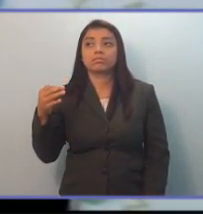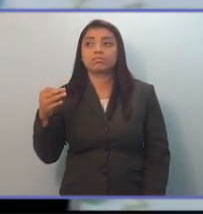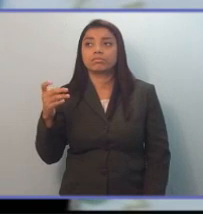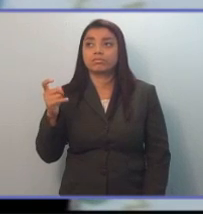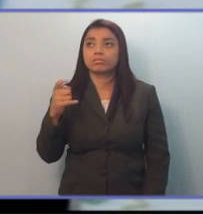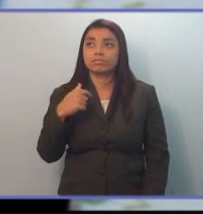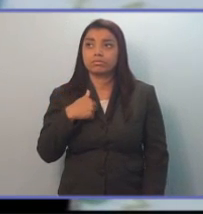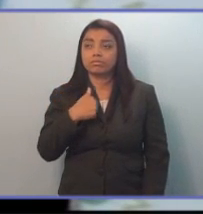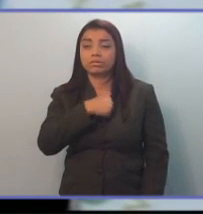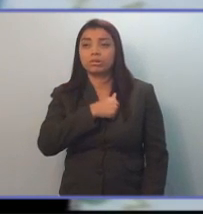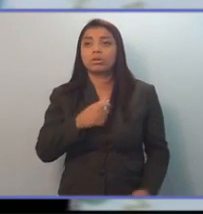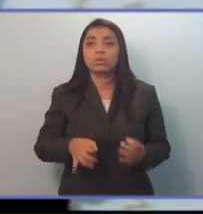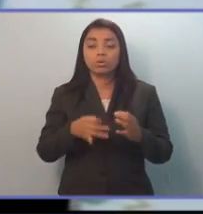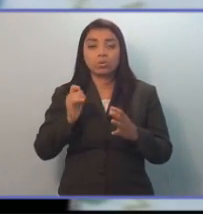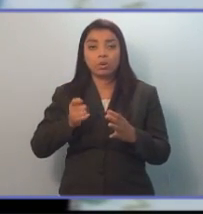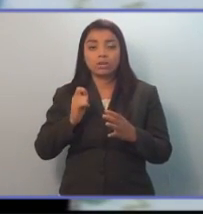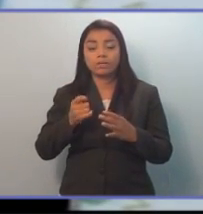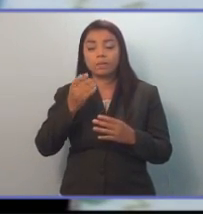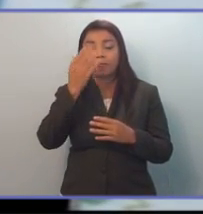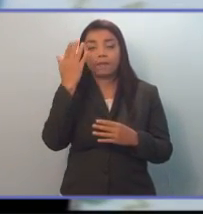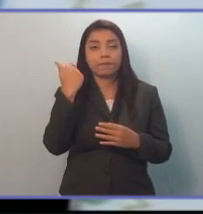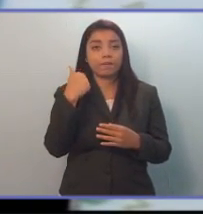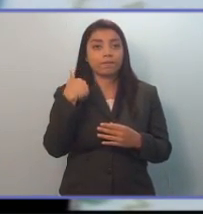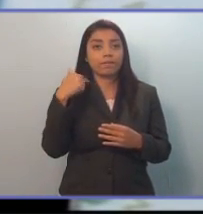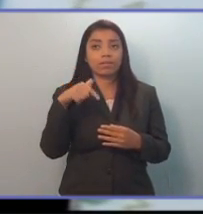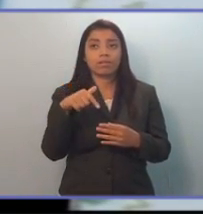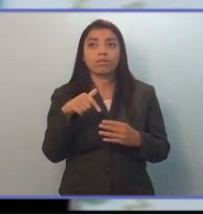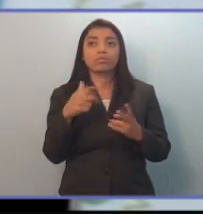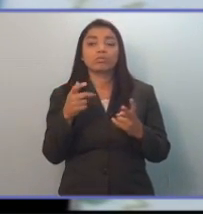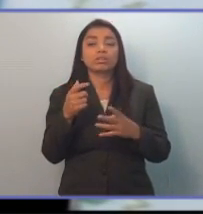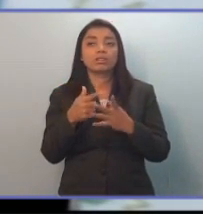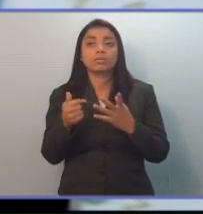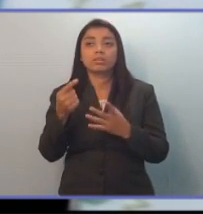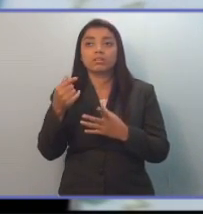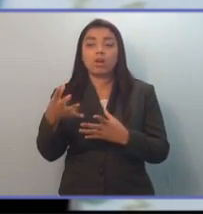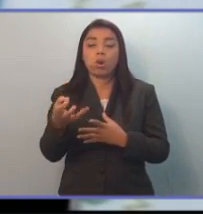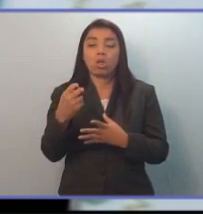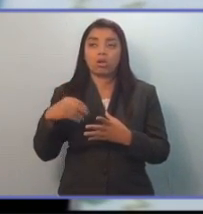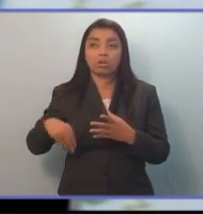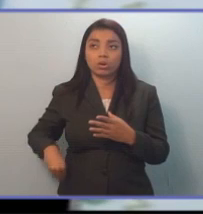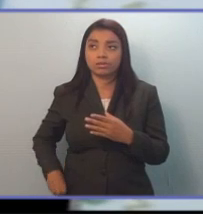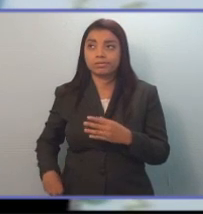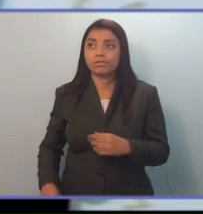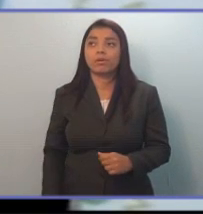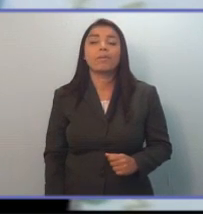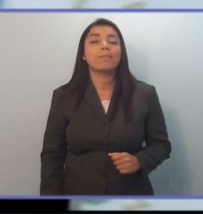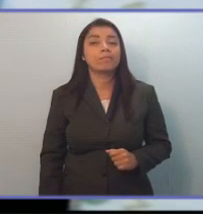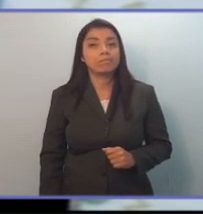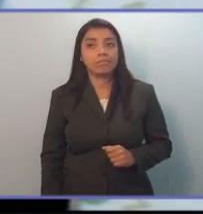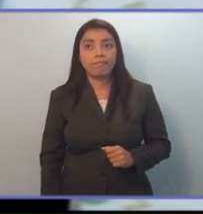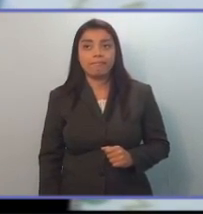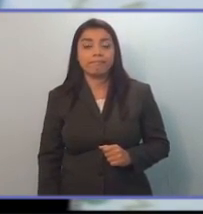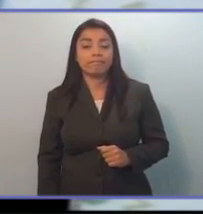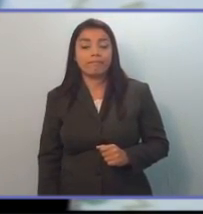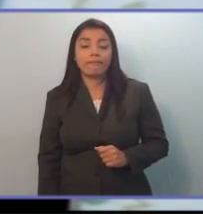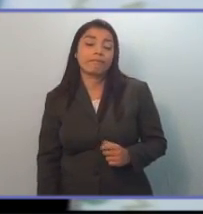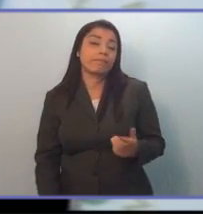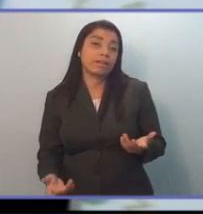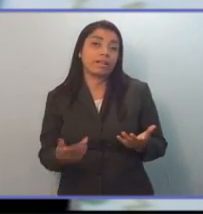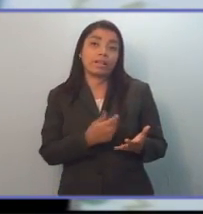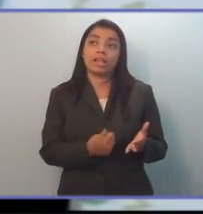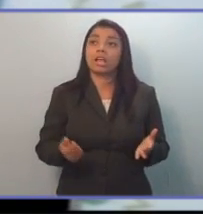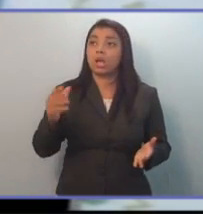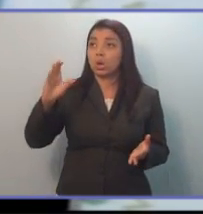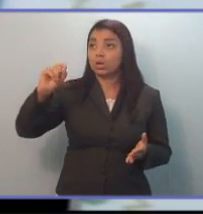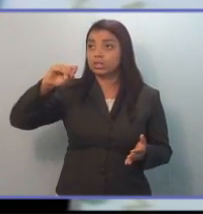en mi calidad de juez presidente en esa ocasión, por actos de corrupción. O sea, la Corte Suprema